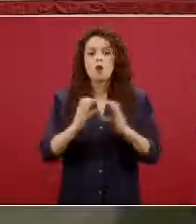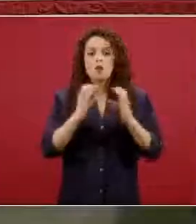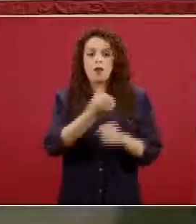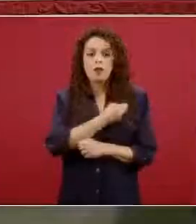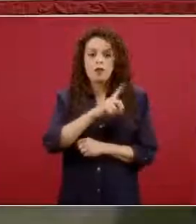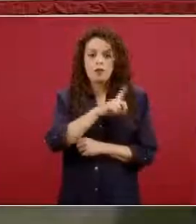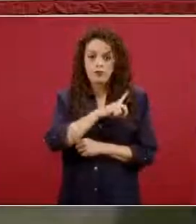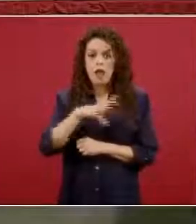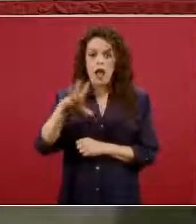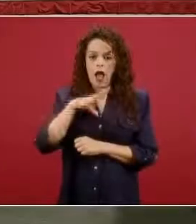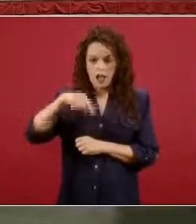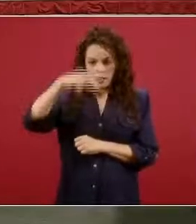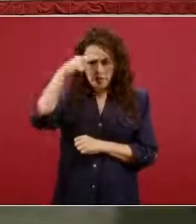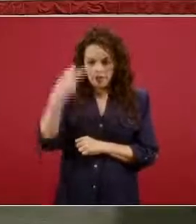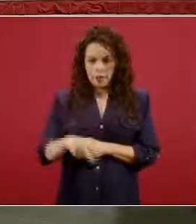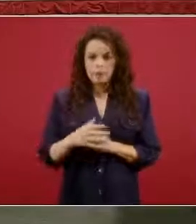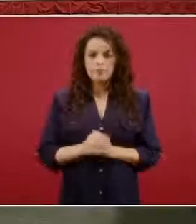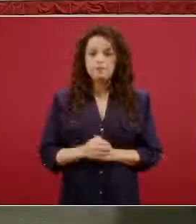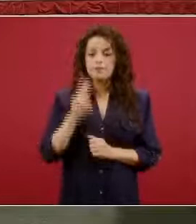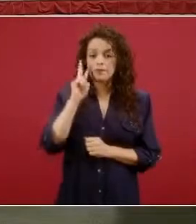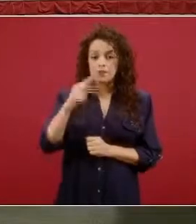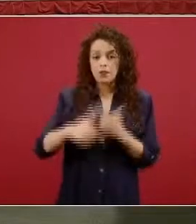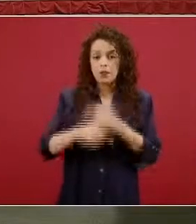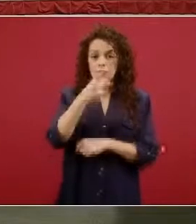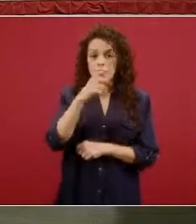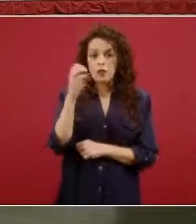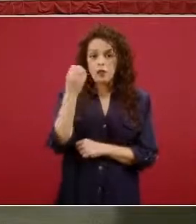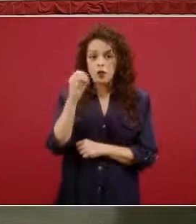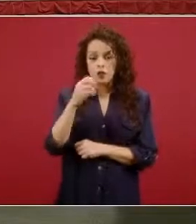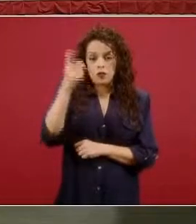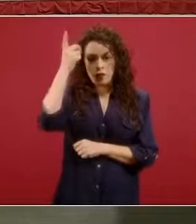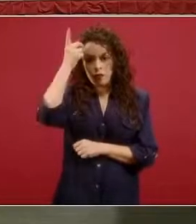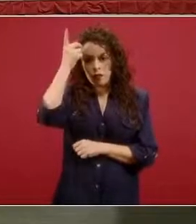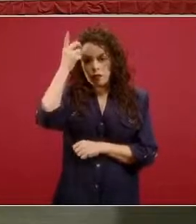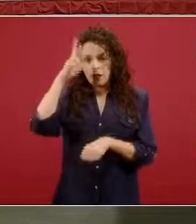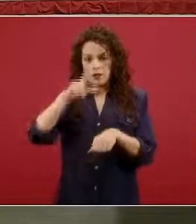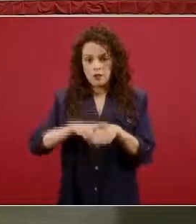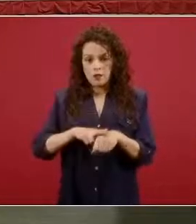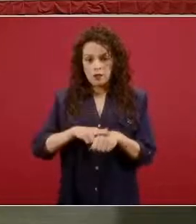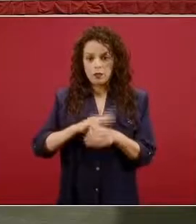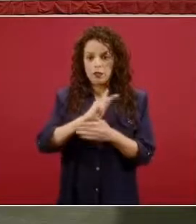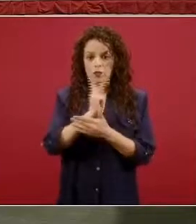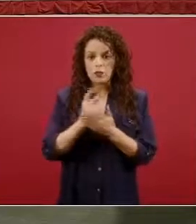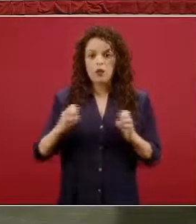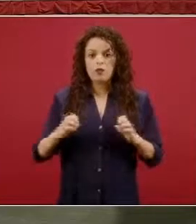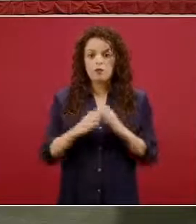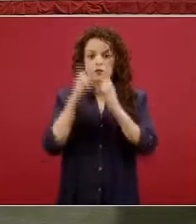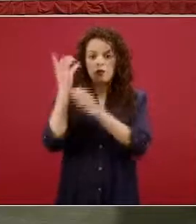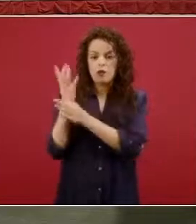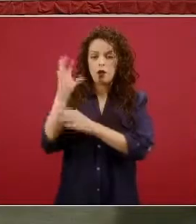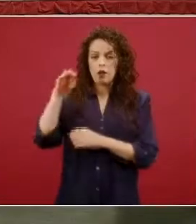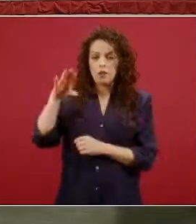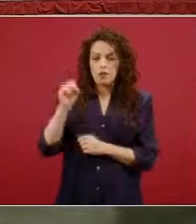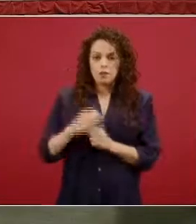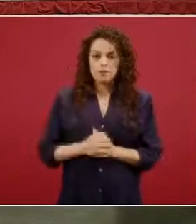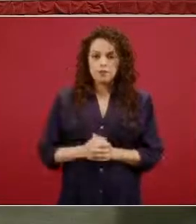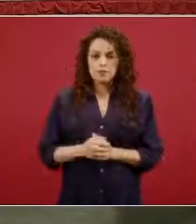tomado. Michael Ryan, 12 de octubre, director del programa de emergencias de la Organización Mundial de la Salud.